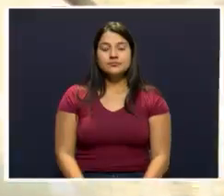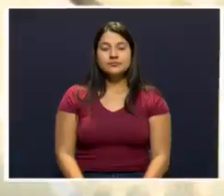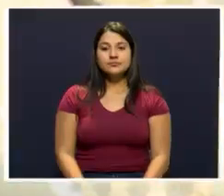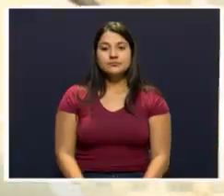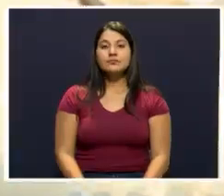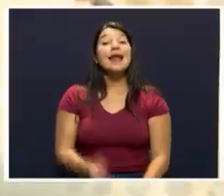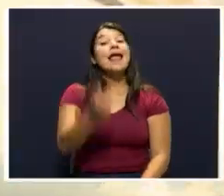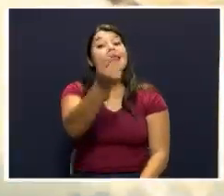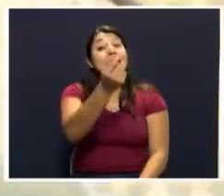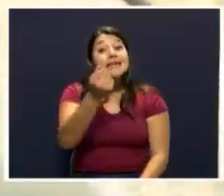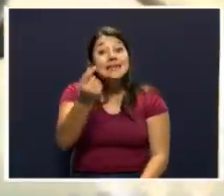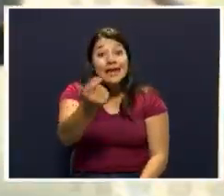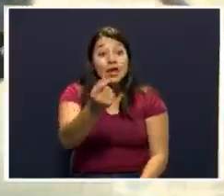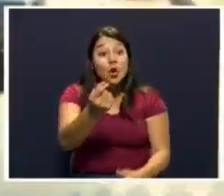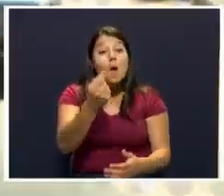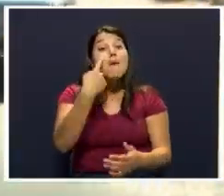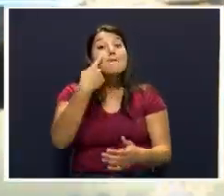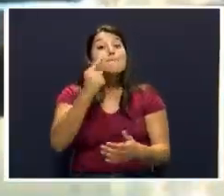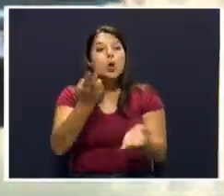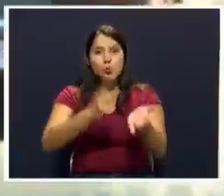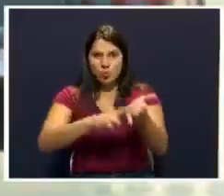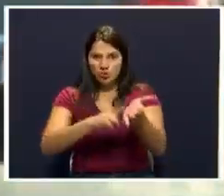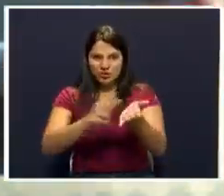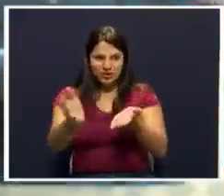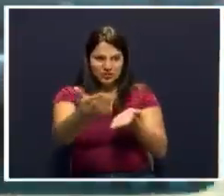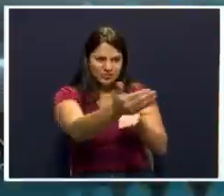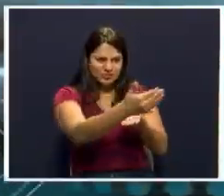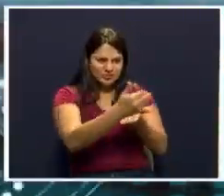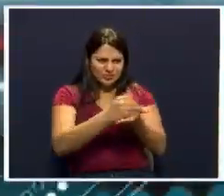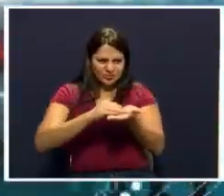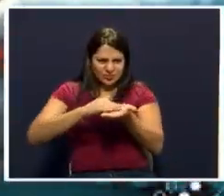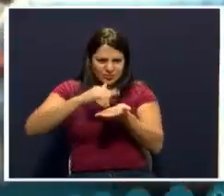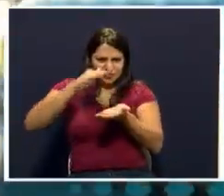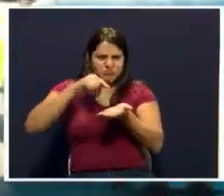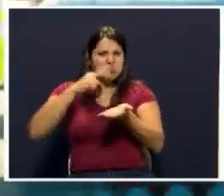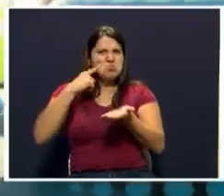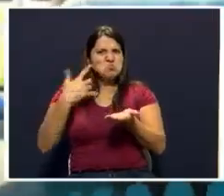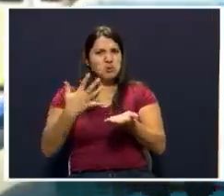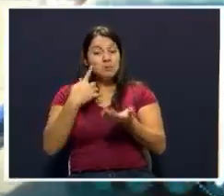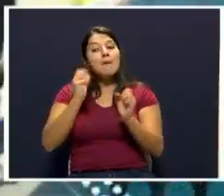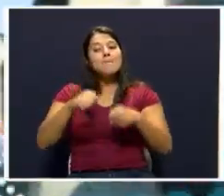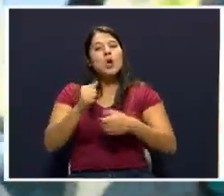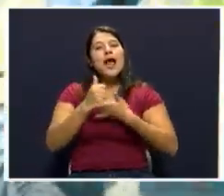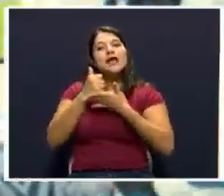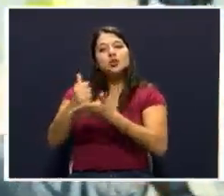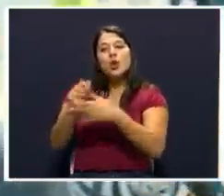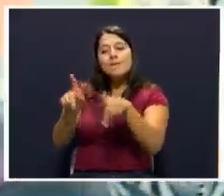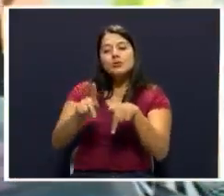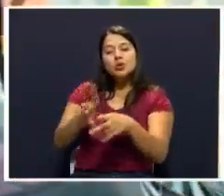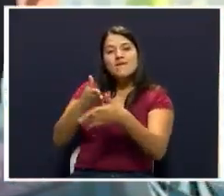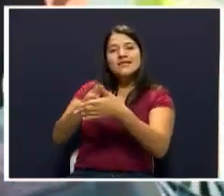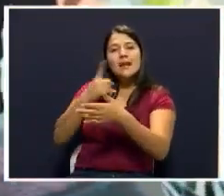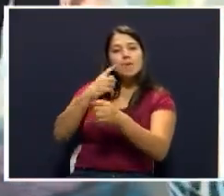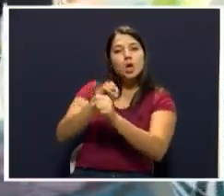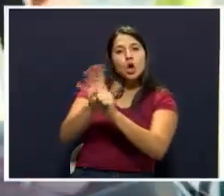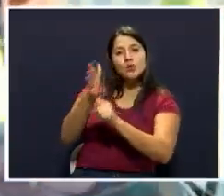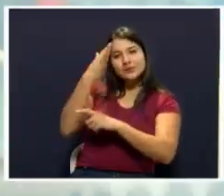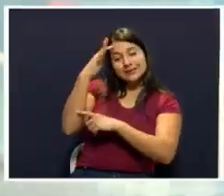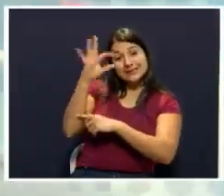El dinero que provenga de las multas por incumplir la restricción vehicular se utilizará para ayudar a las víctimas de la pandemia. En las